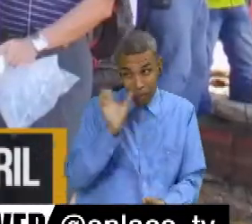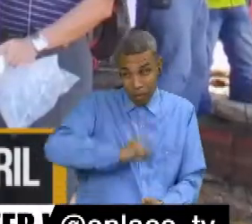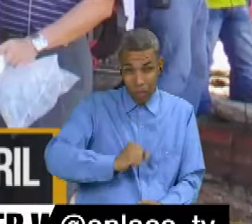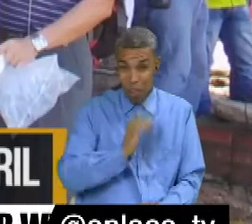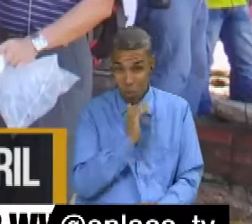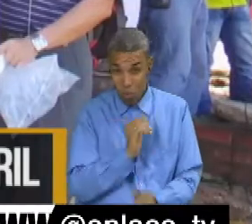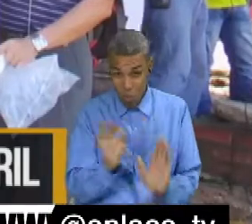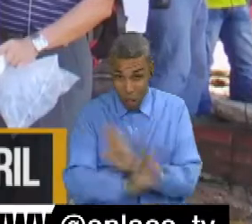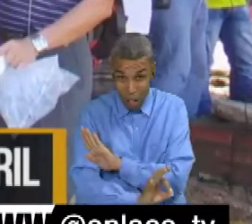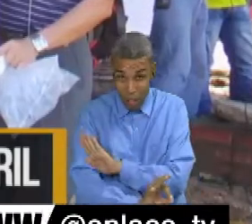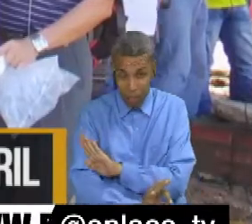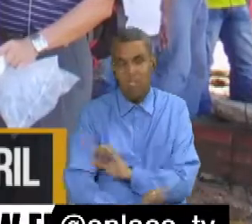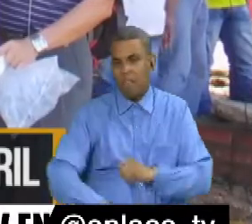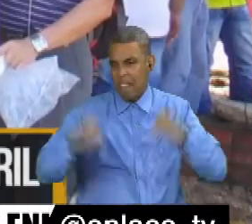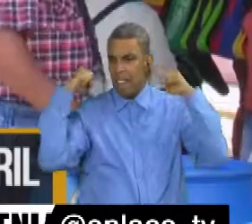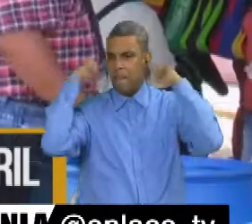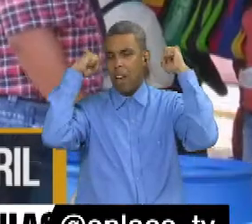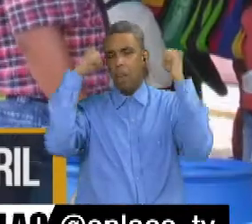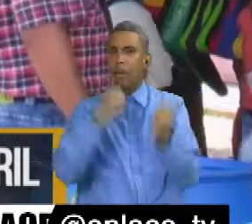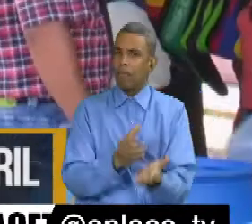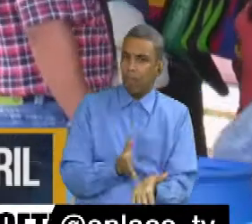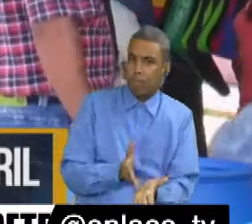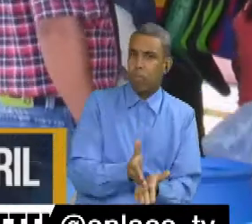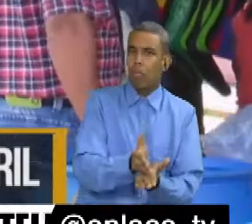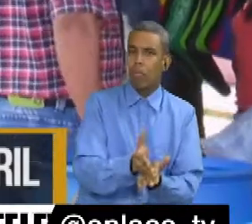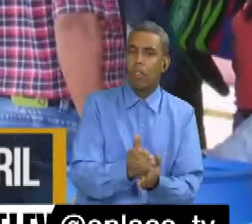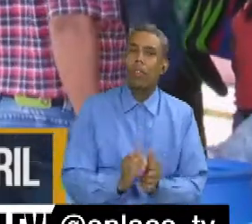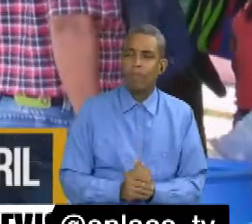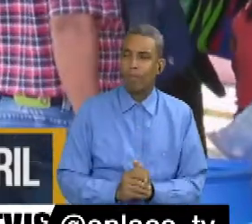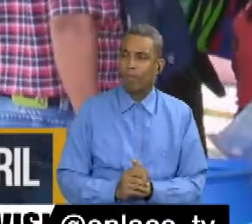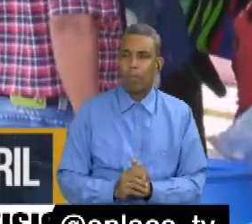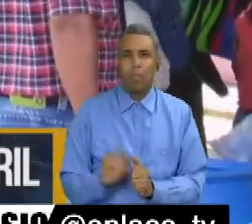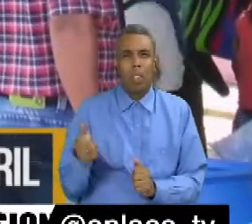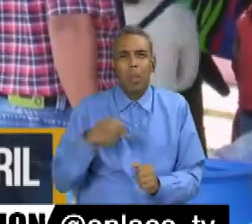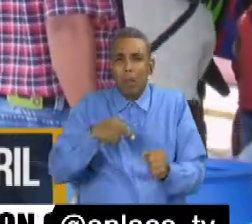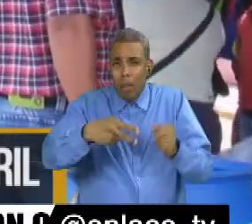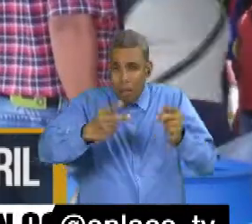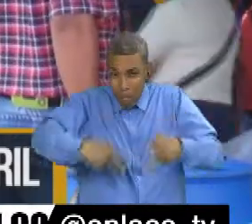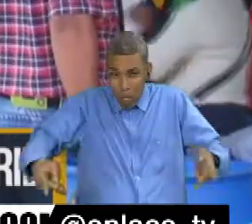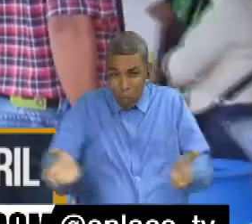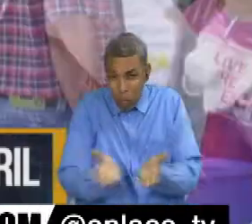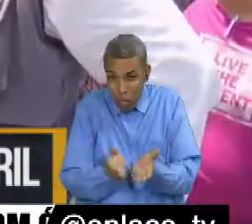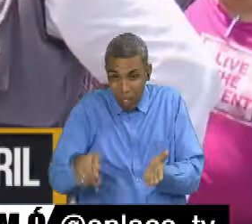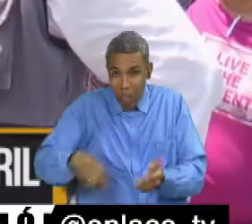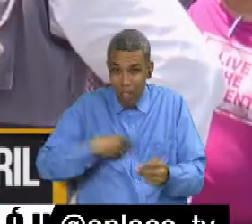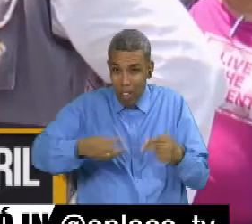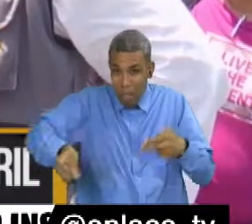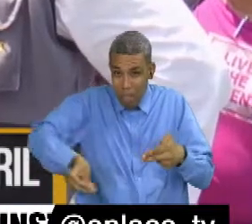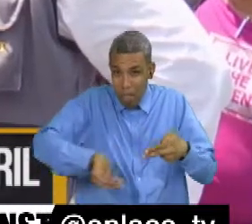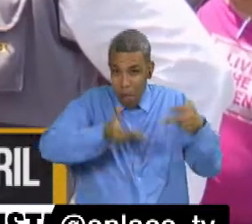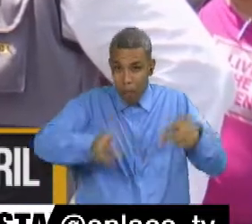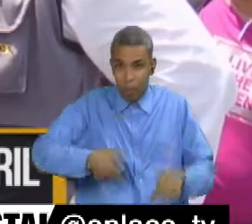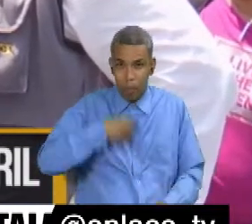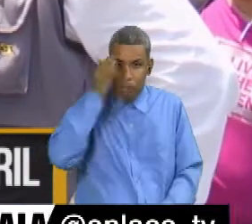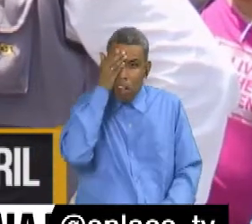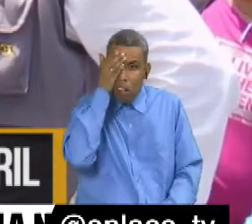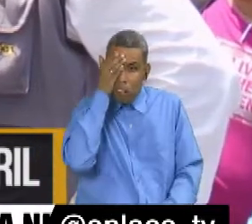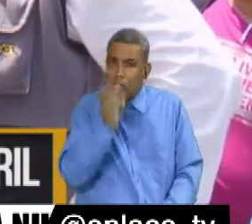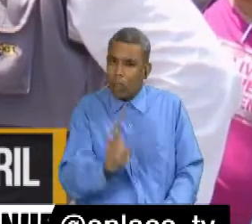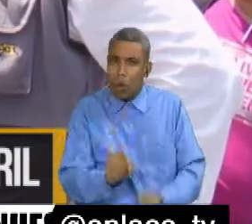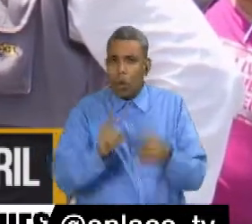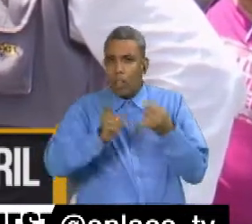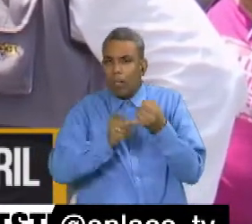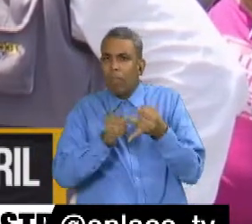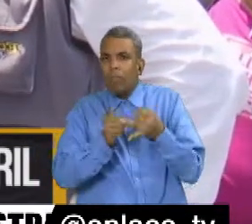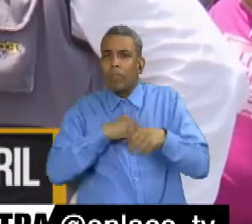condiciones necesarias para que los estudiantes de Colombia no salgan mediocres y que las instituciones tengan las dotaciones necesarias, las